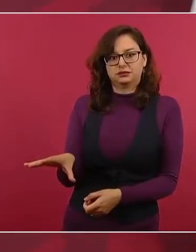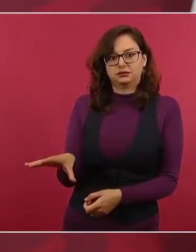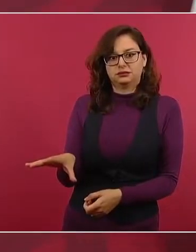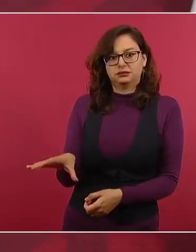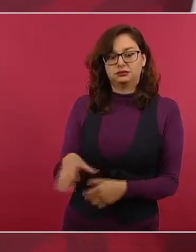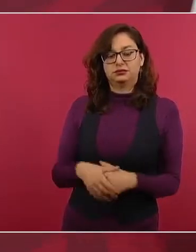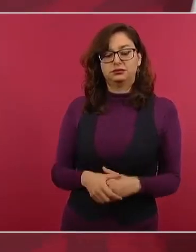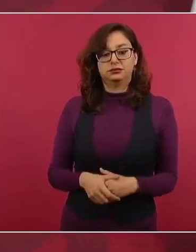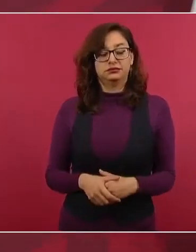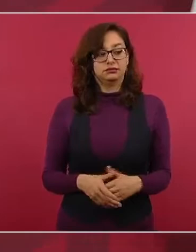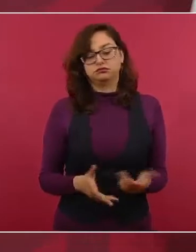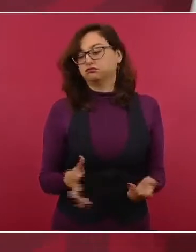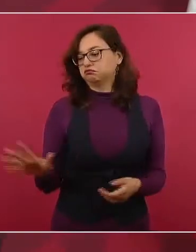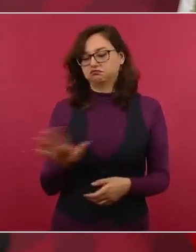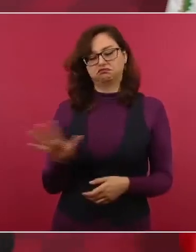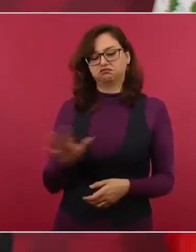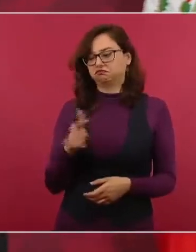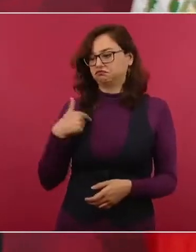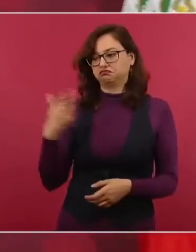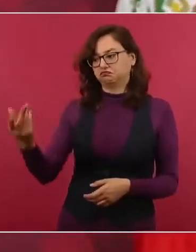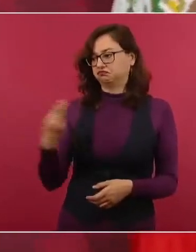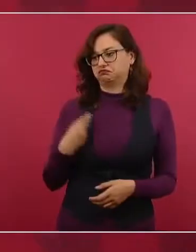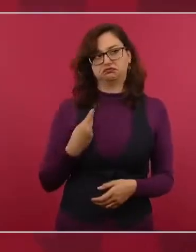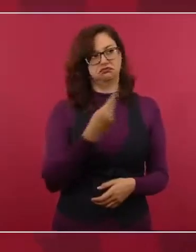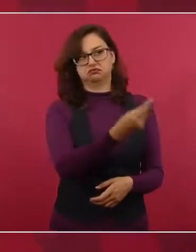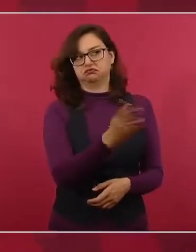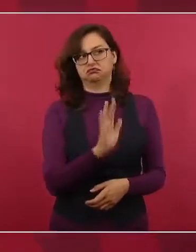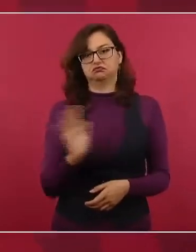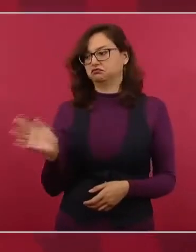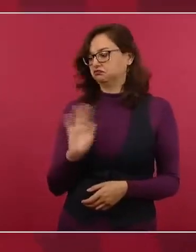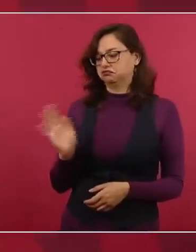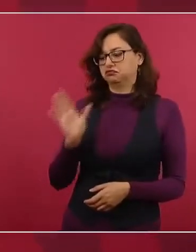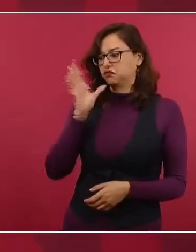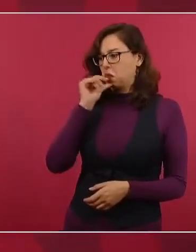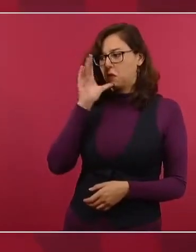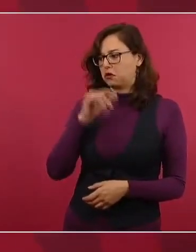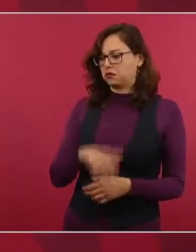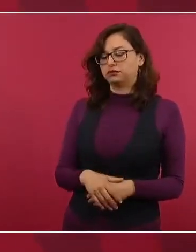Pues me dice, yo no lo puedo mandar así. Ah, pues lo mando yo.